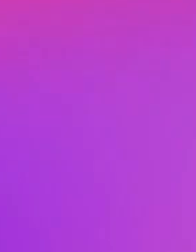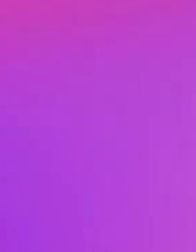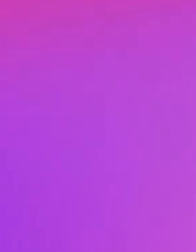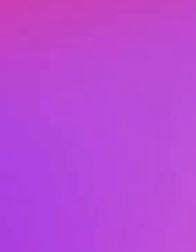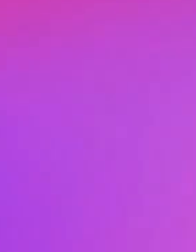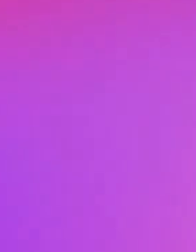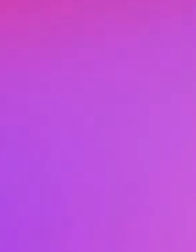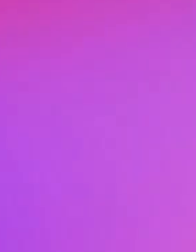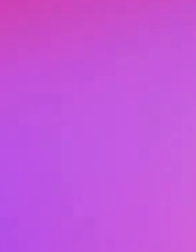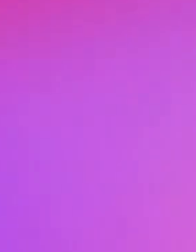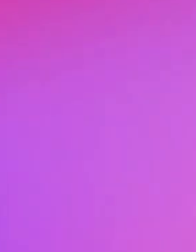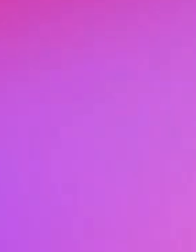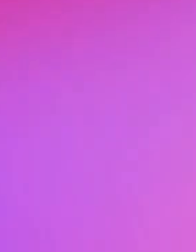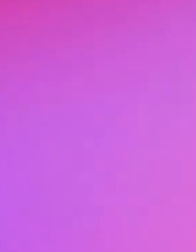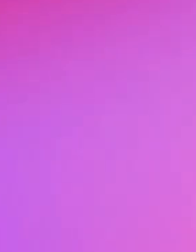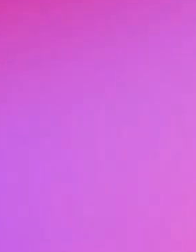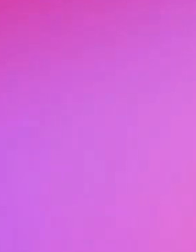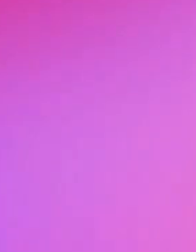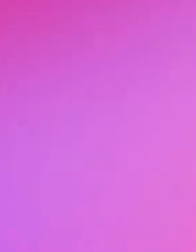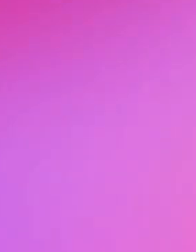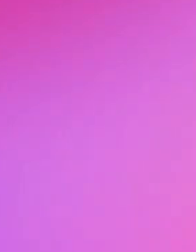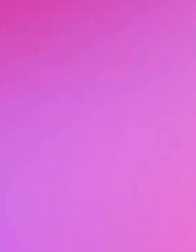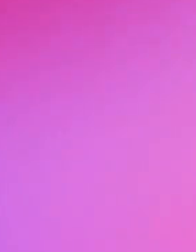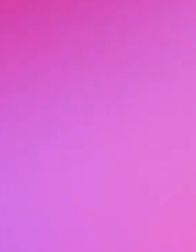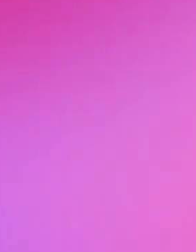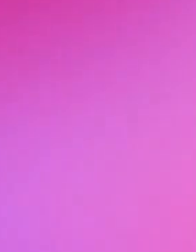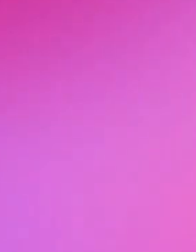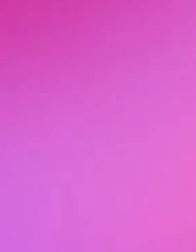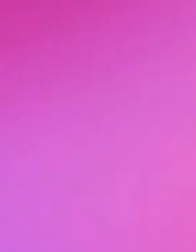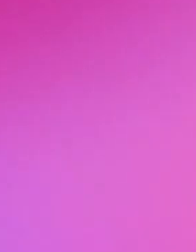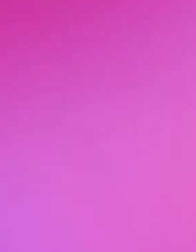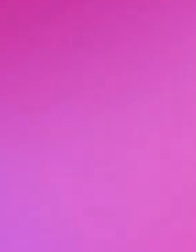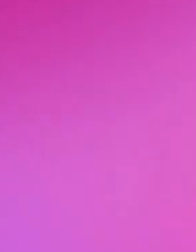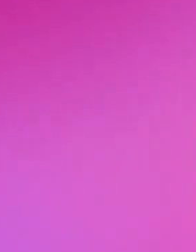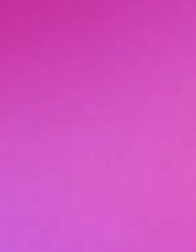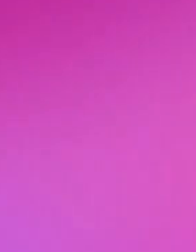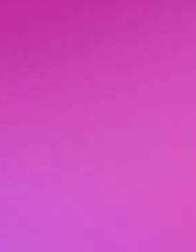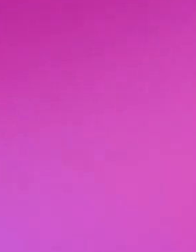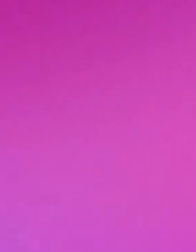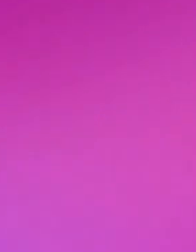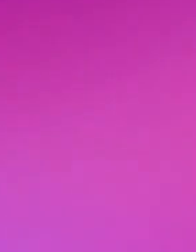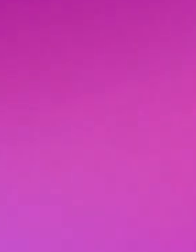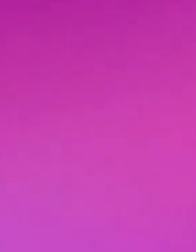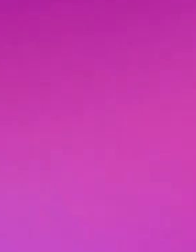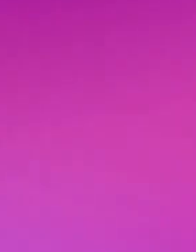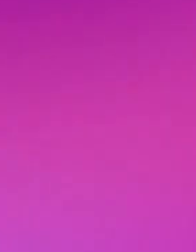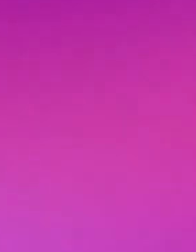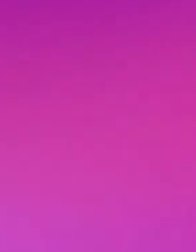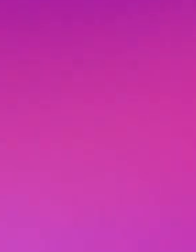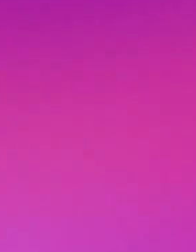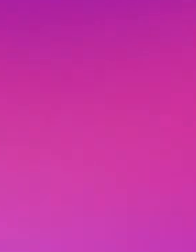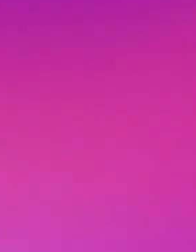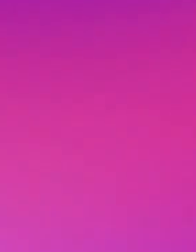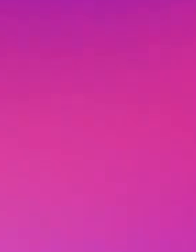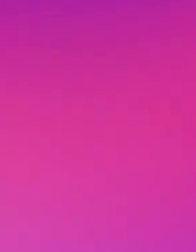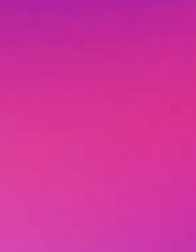Si requieres consultar los libros de texto en versión digital, recuerda que los puedes encontrar en la página